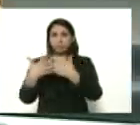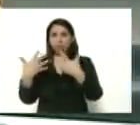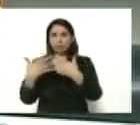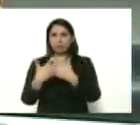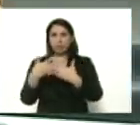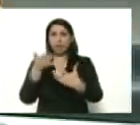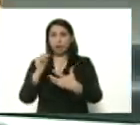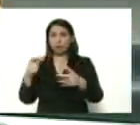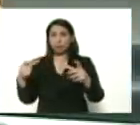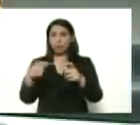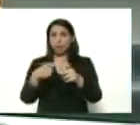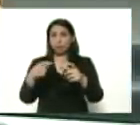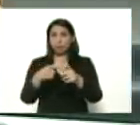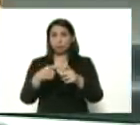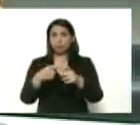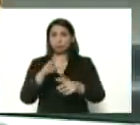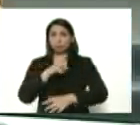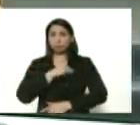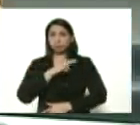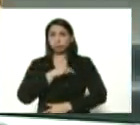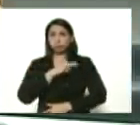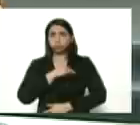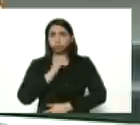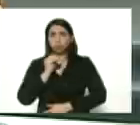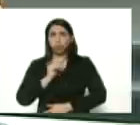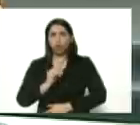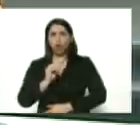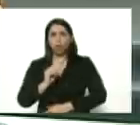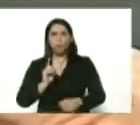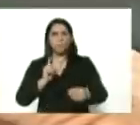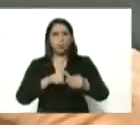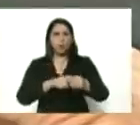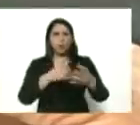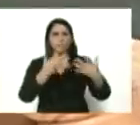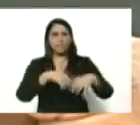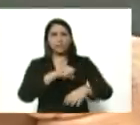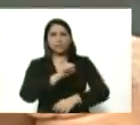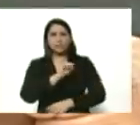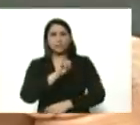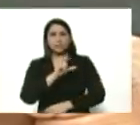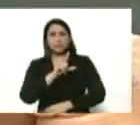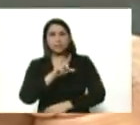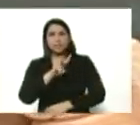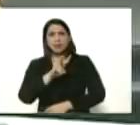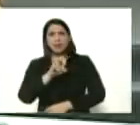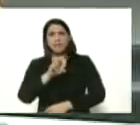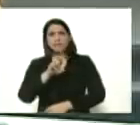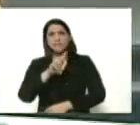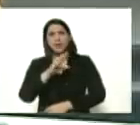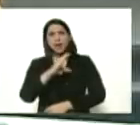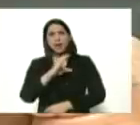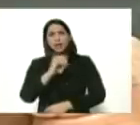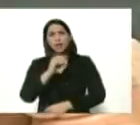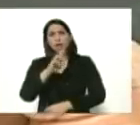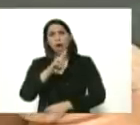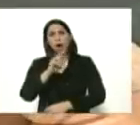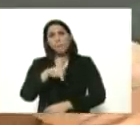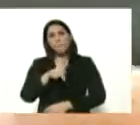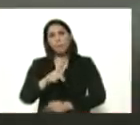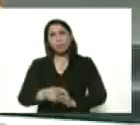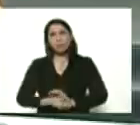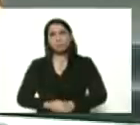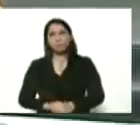Aquí está su carné como parte de Silver Corp.